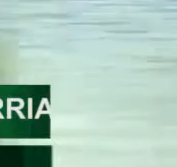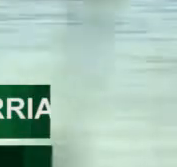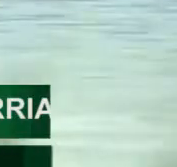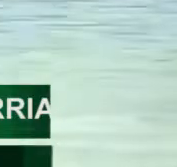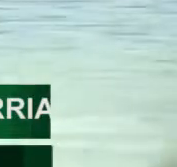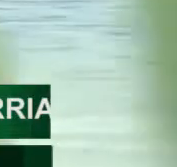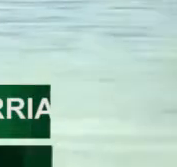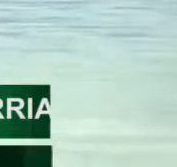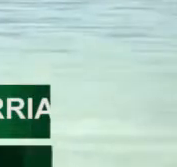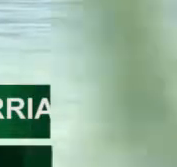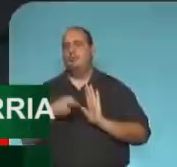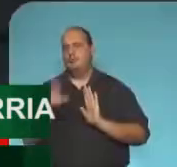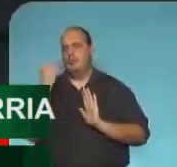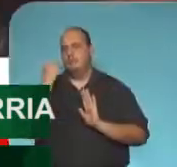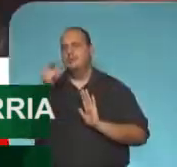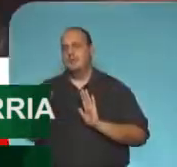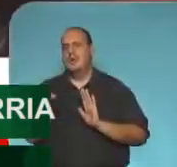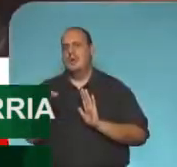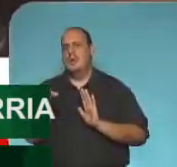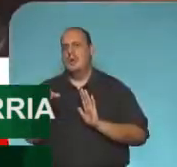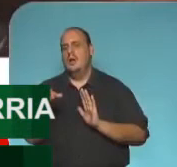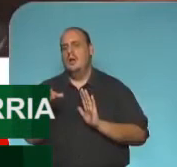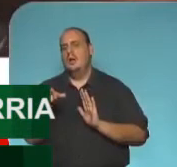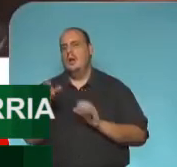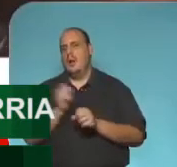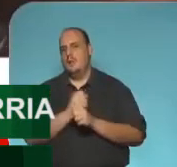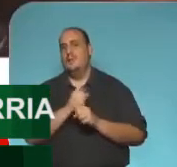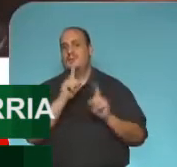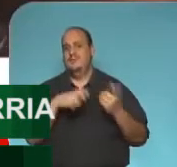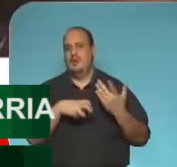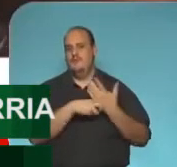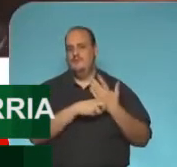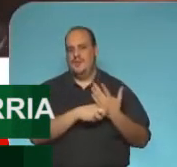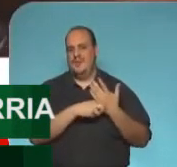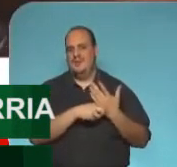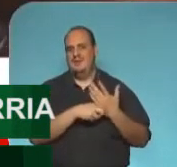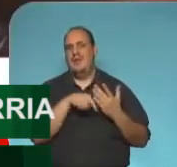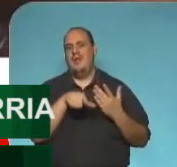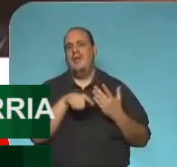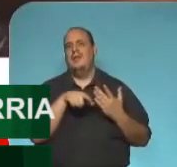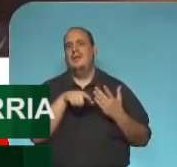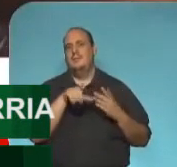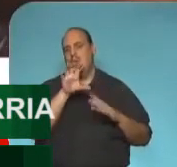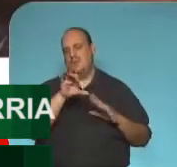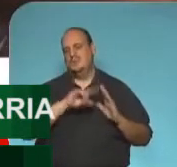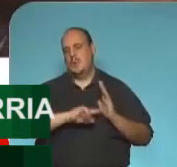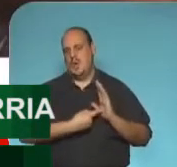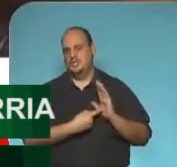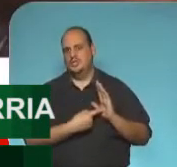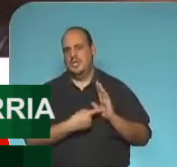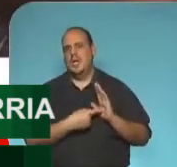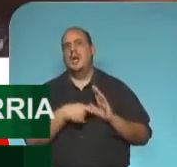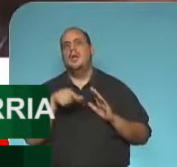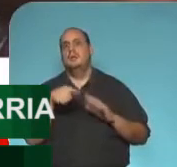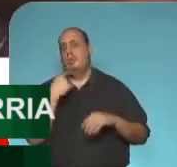provincial y el Tribunal Superior de la provincia, la Corte Suprema de la provincia de Buenos Aires, tenía una medida cautelar hace varios años, parando